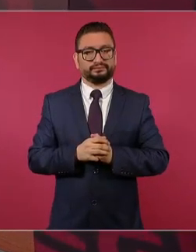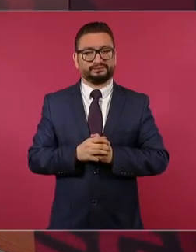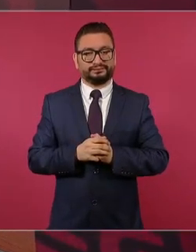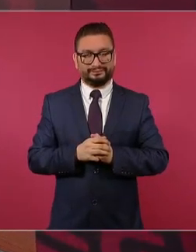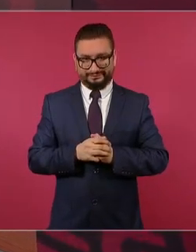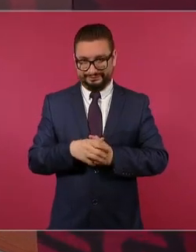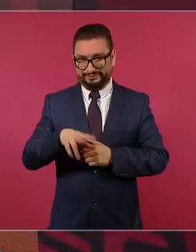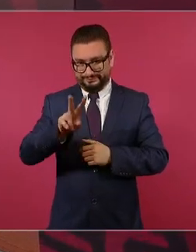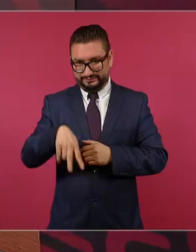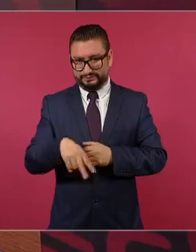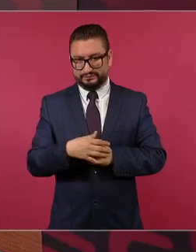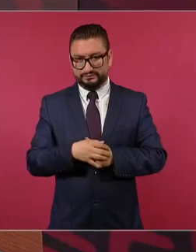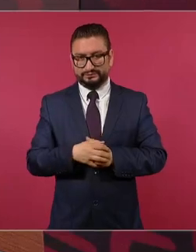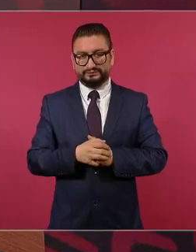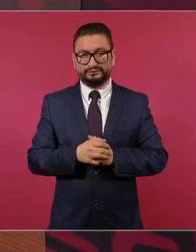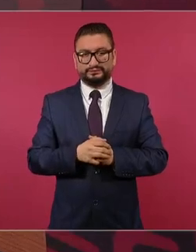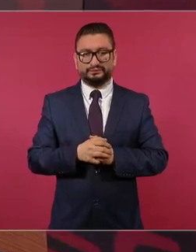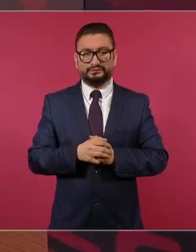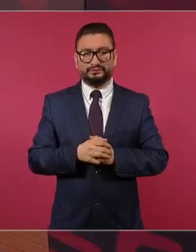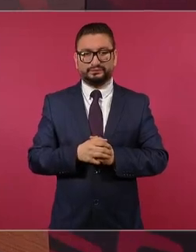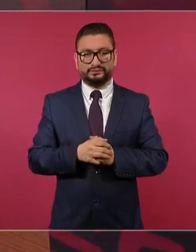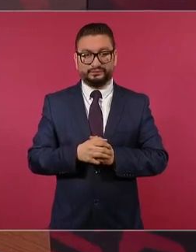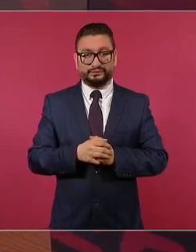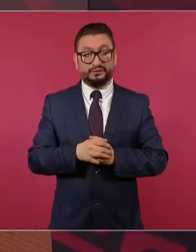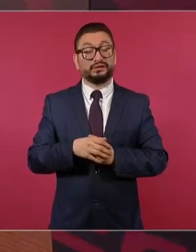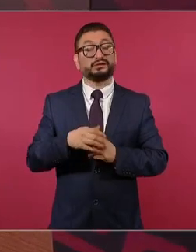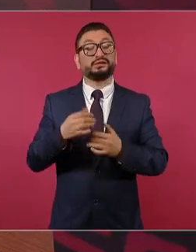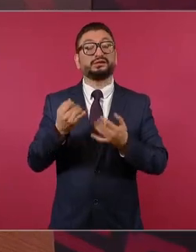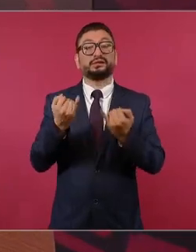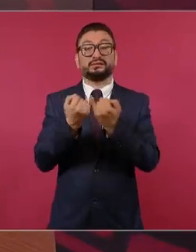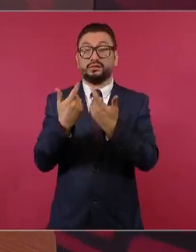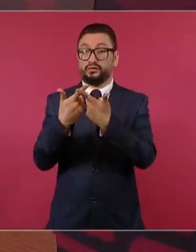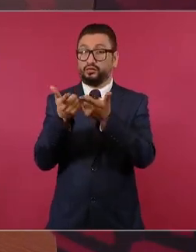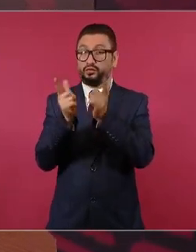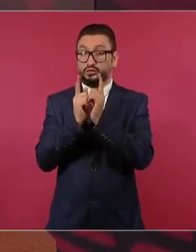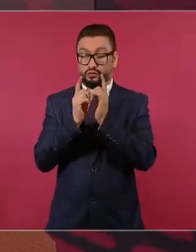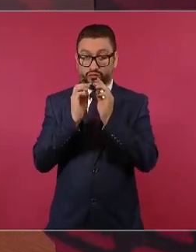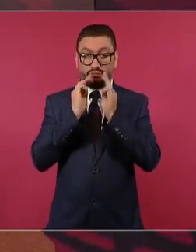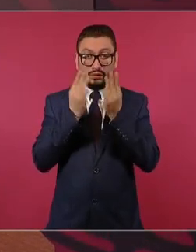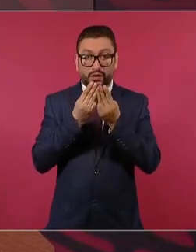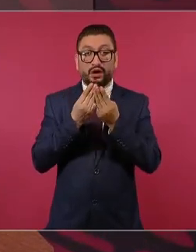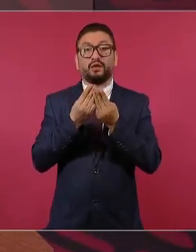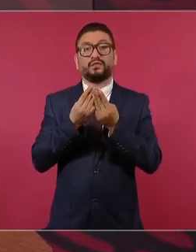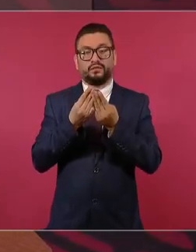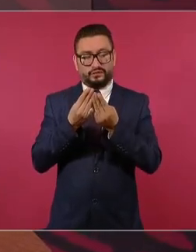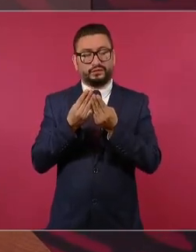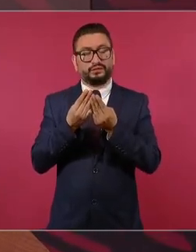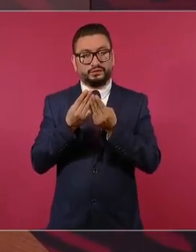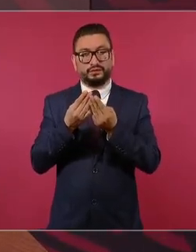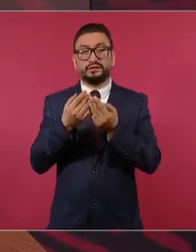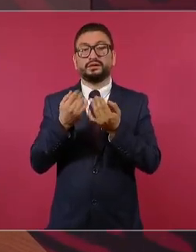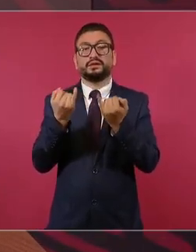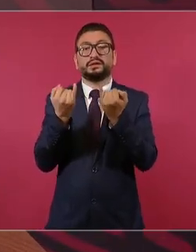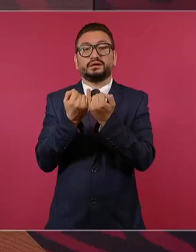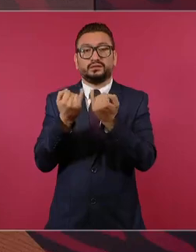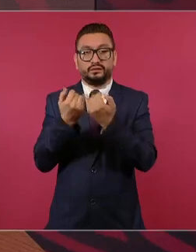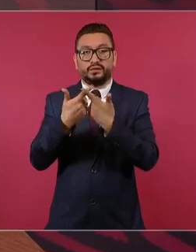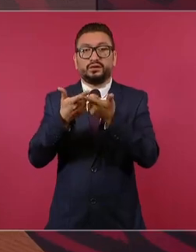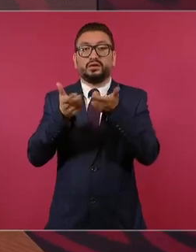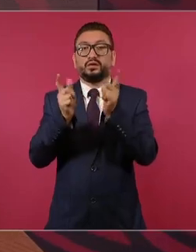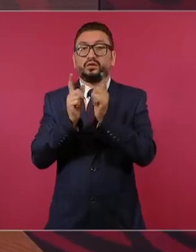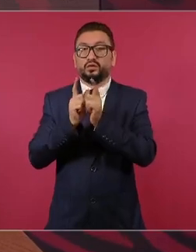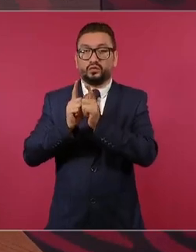Así es, ¿no? También de la delincuencia organizada. Y de la delincuencia. De los dos, delincuencia organizada y delincuencia de cuello